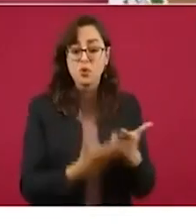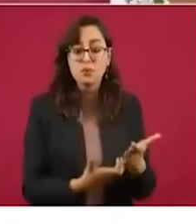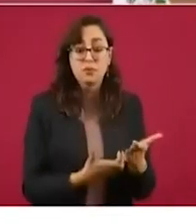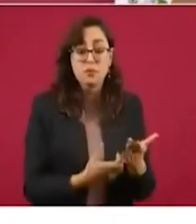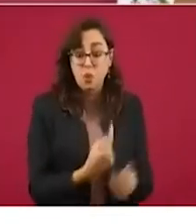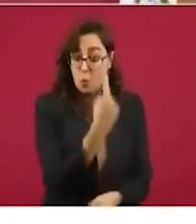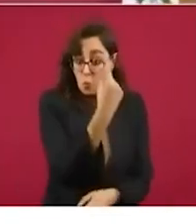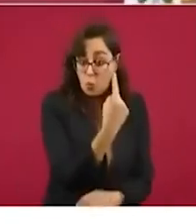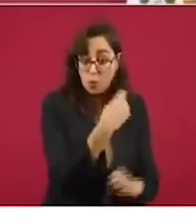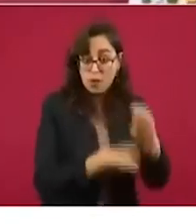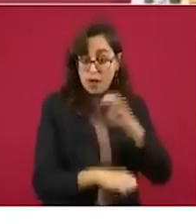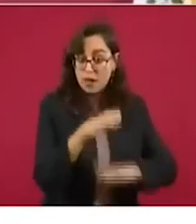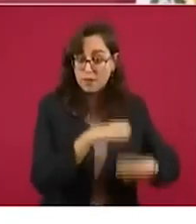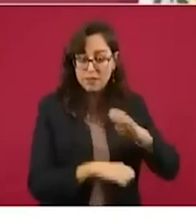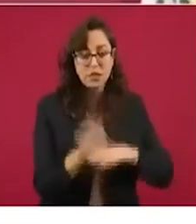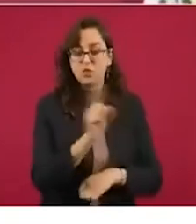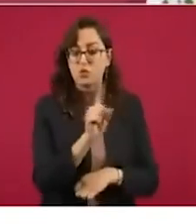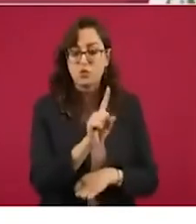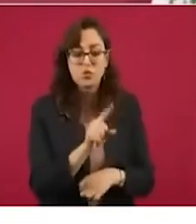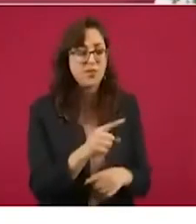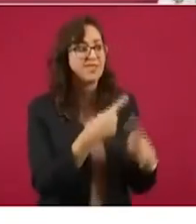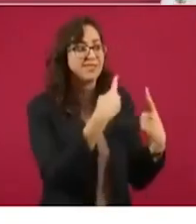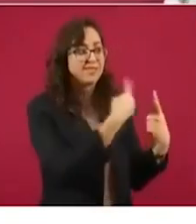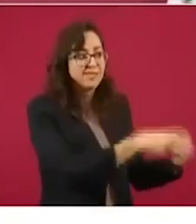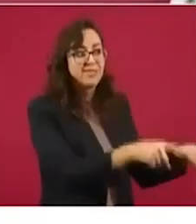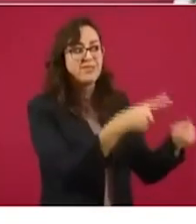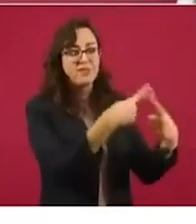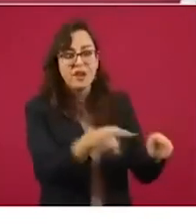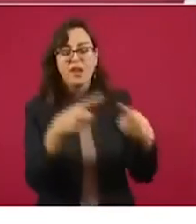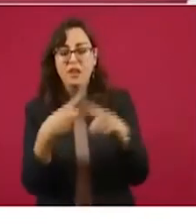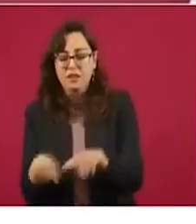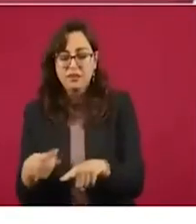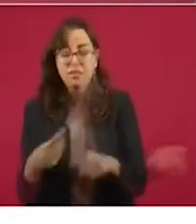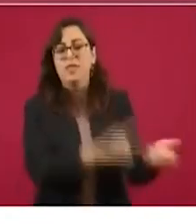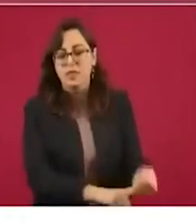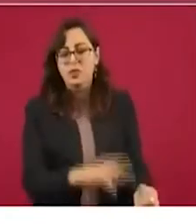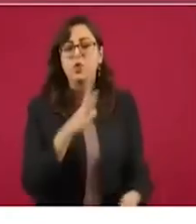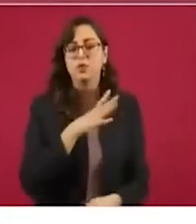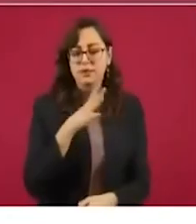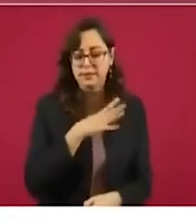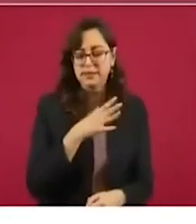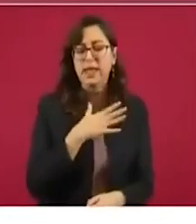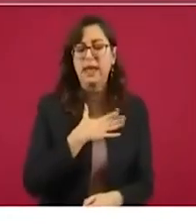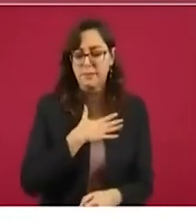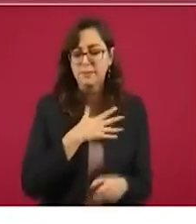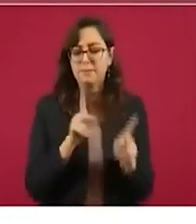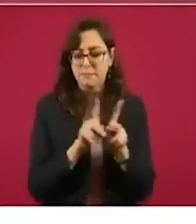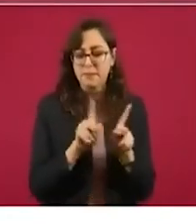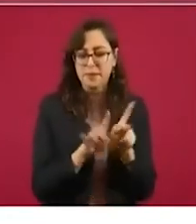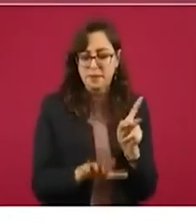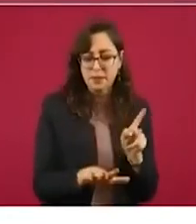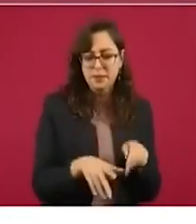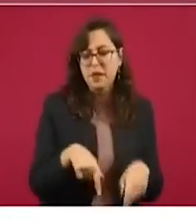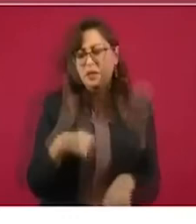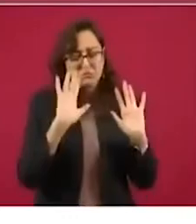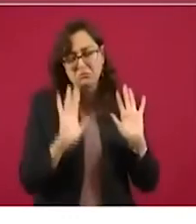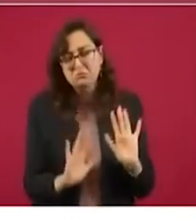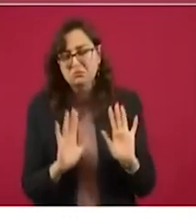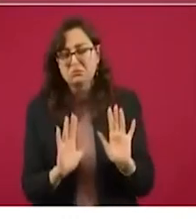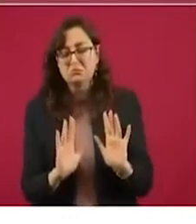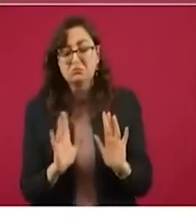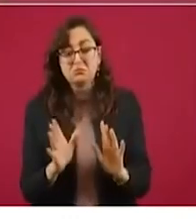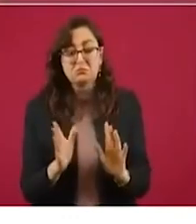varias empresas, entre esas empresas la de mi prima. Entonces, en Pemex no se dieron cuenta